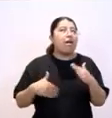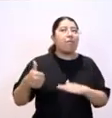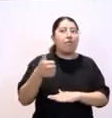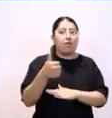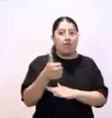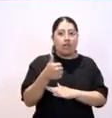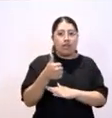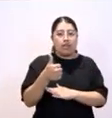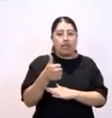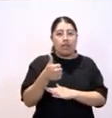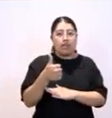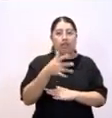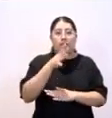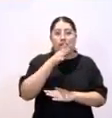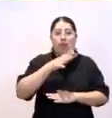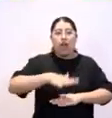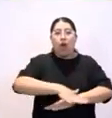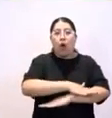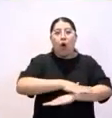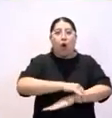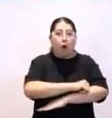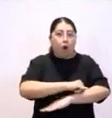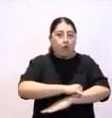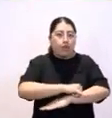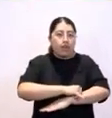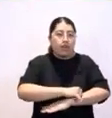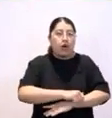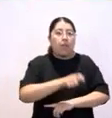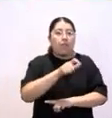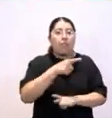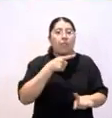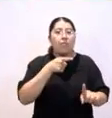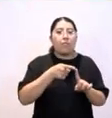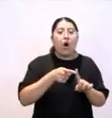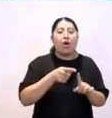persona está destinando el Gobierno de La Rioja. Muchas gracias. Gracias, señora Moreno.